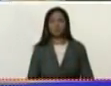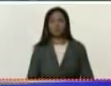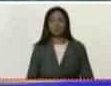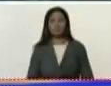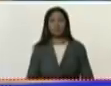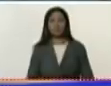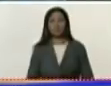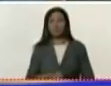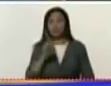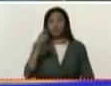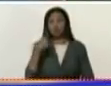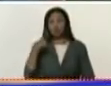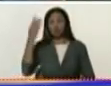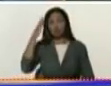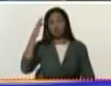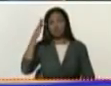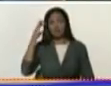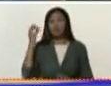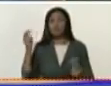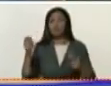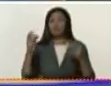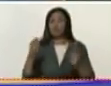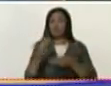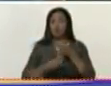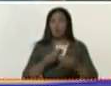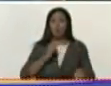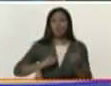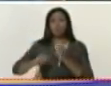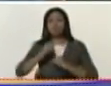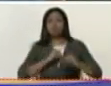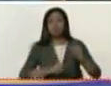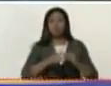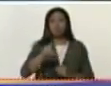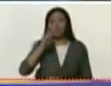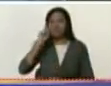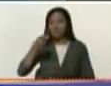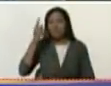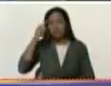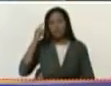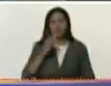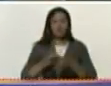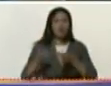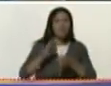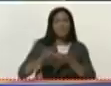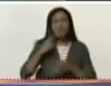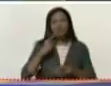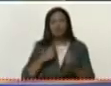Ellos sí saben cómo se bate el cobre, ministro de Minas. Usted debería saber cómo se bate el cobre y el oro.